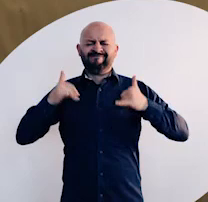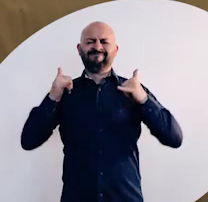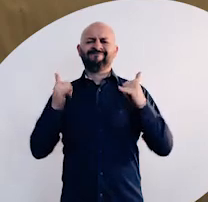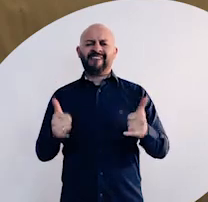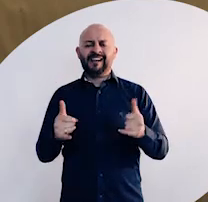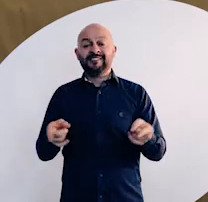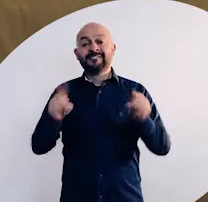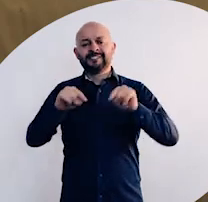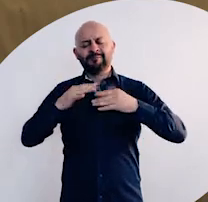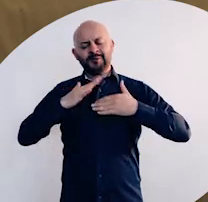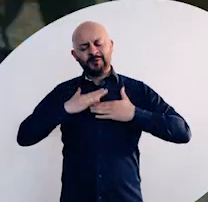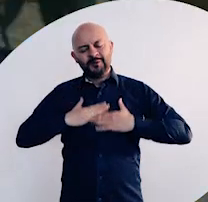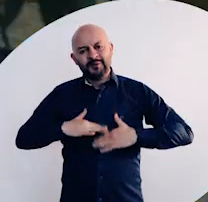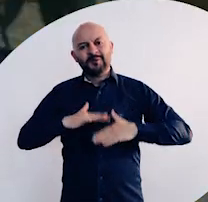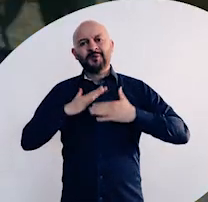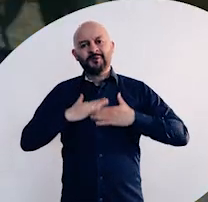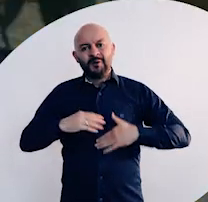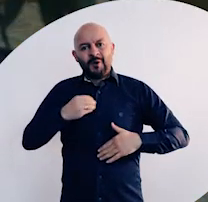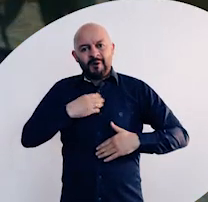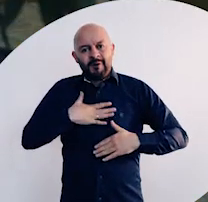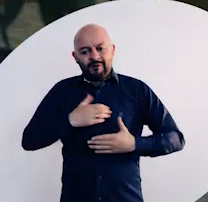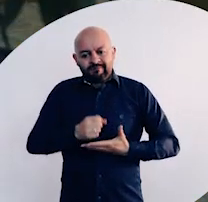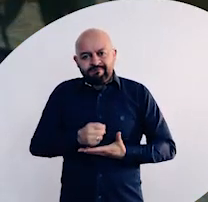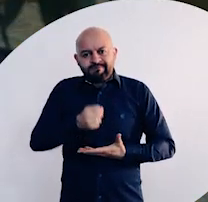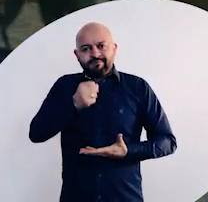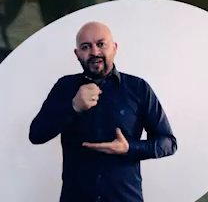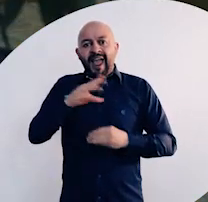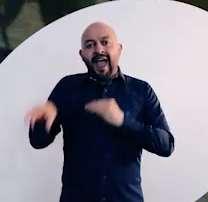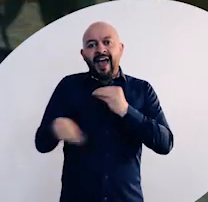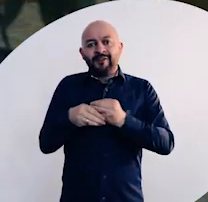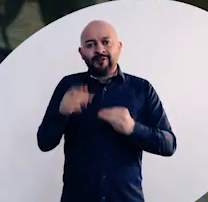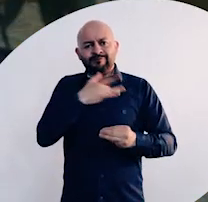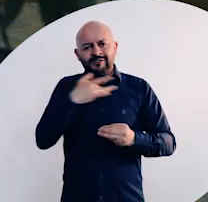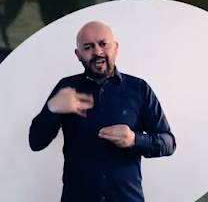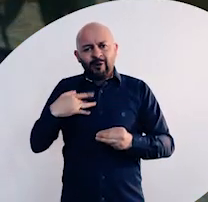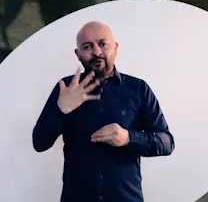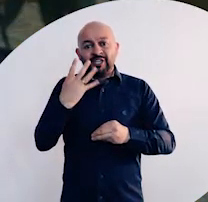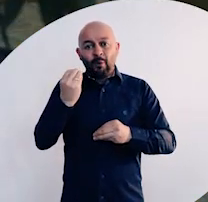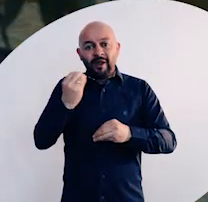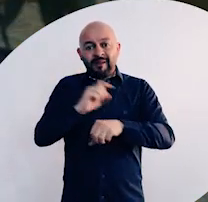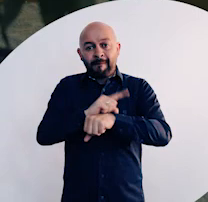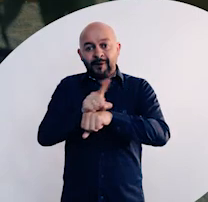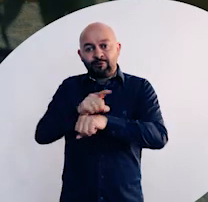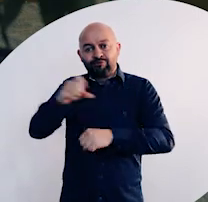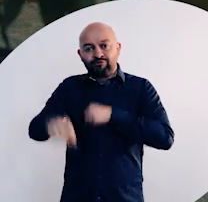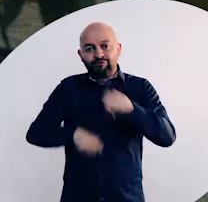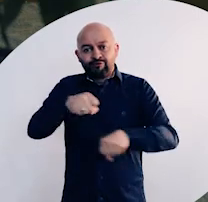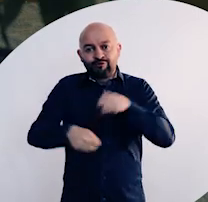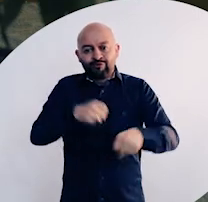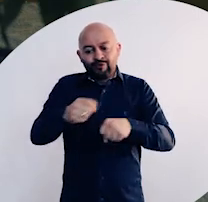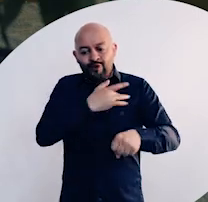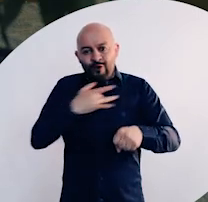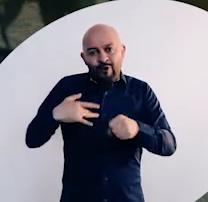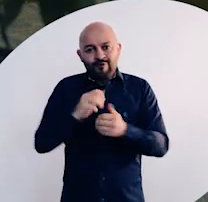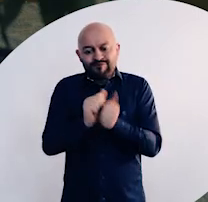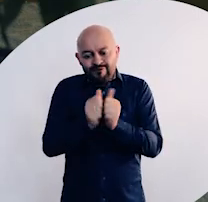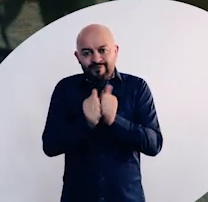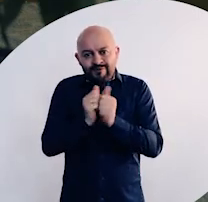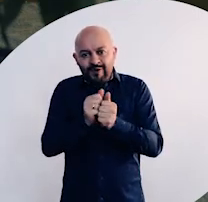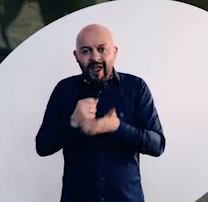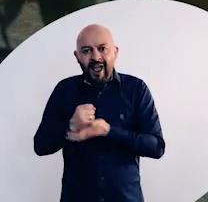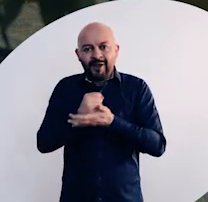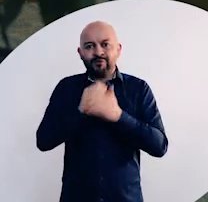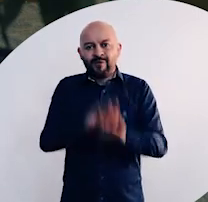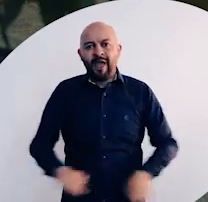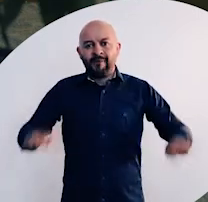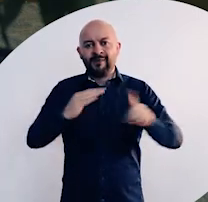solo mejoró su salud financiera, sino que también empezó a hacer 50 minutos de ejercicio diario y contribuyó a su ciudad en términos de